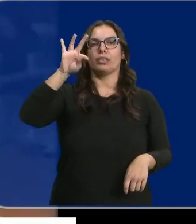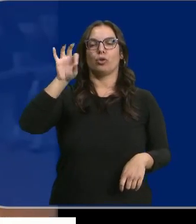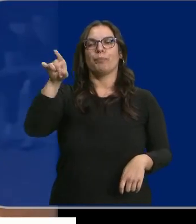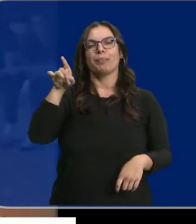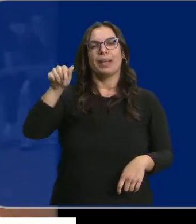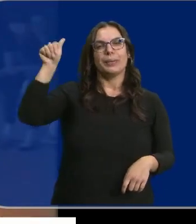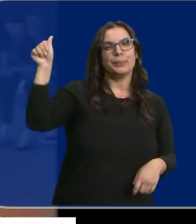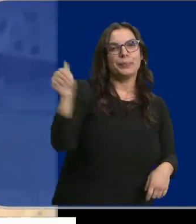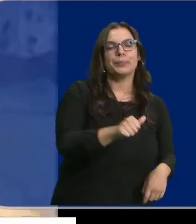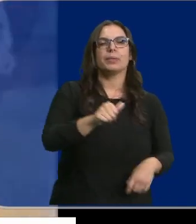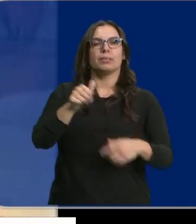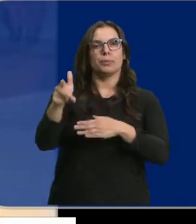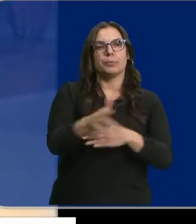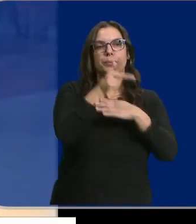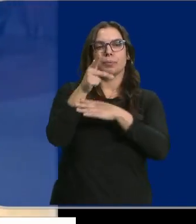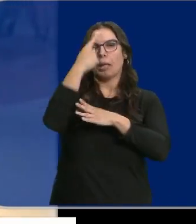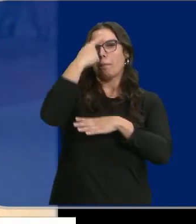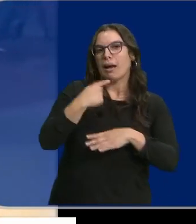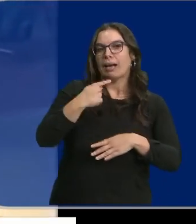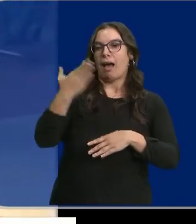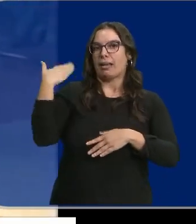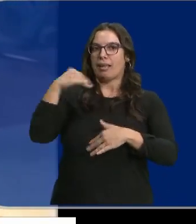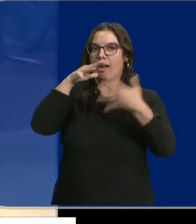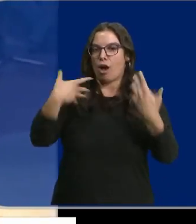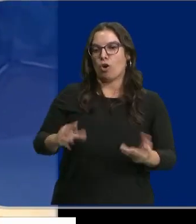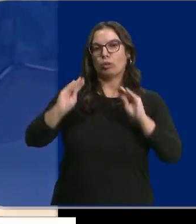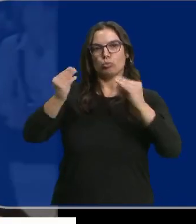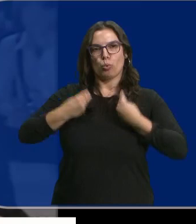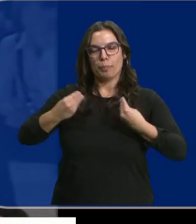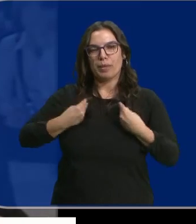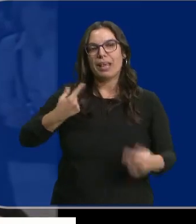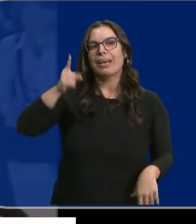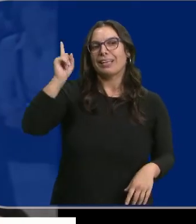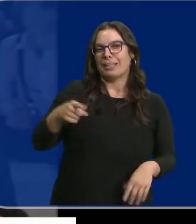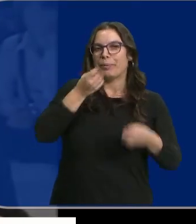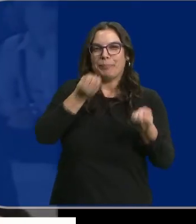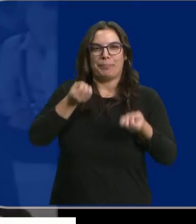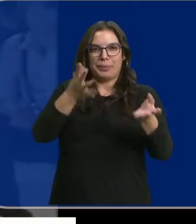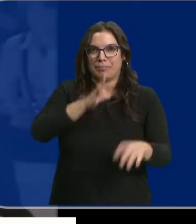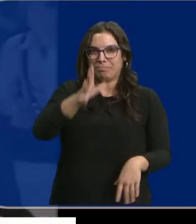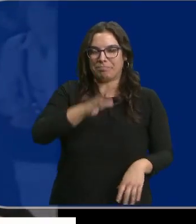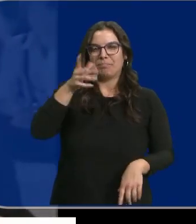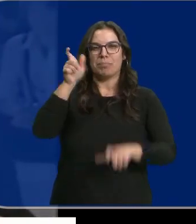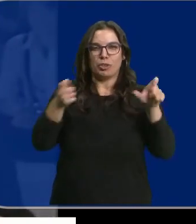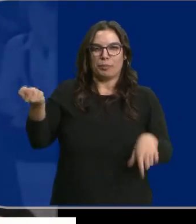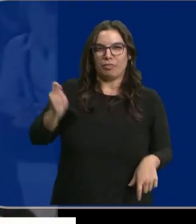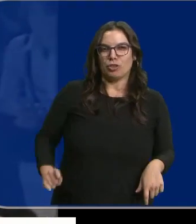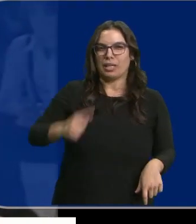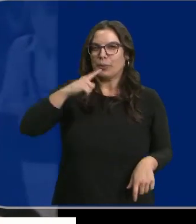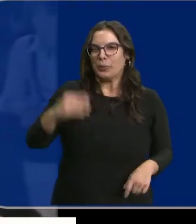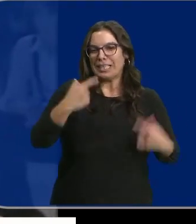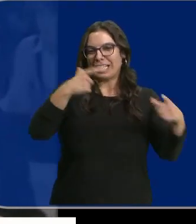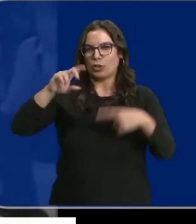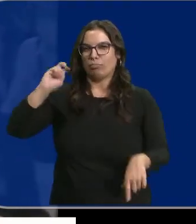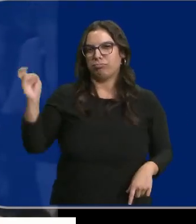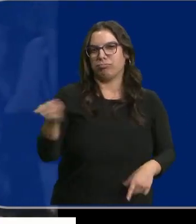documental conviven imágenes y testimonios del ayer y del hoy, de la vida de Margareto, además de impagables declaraciones de grandes profesionales de varios